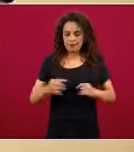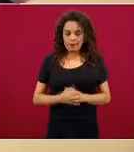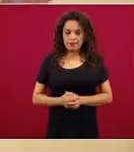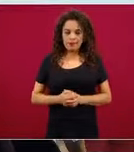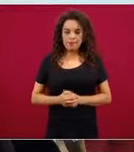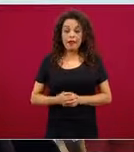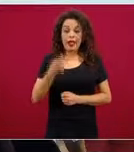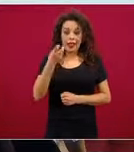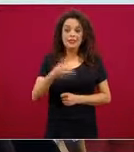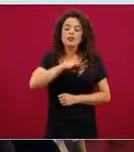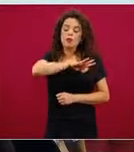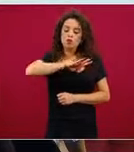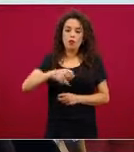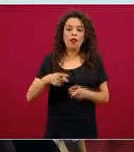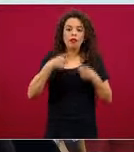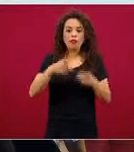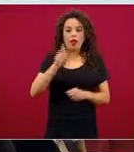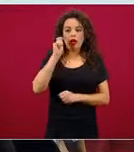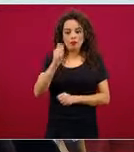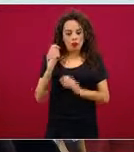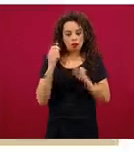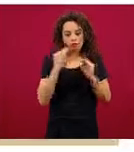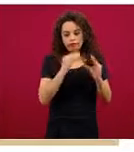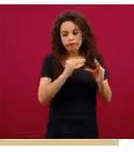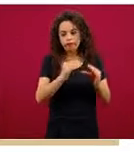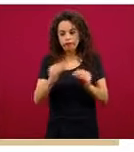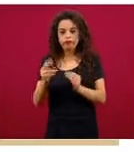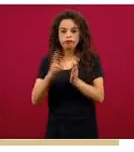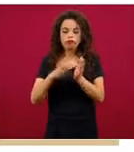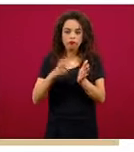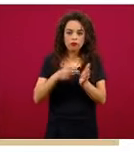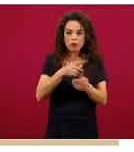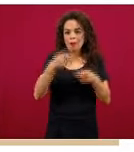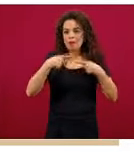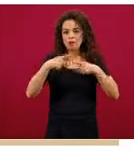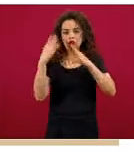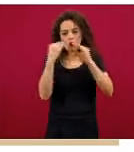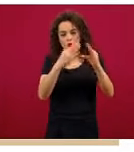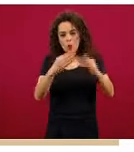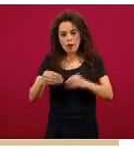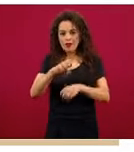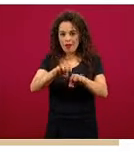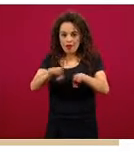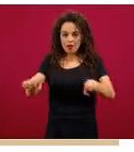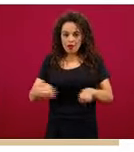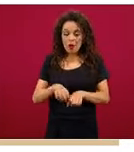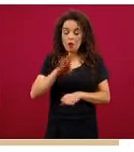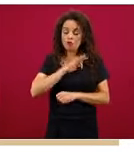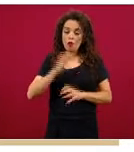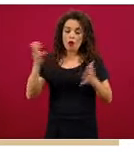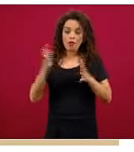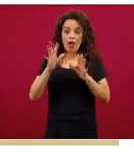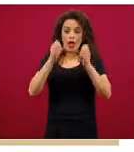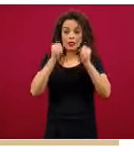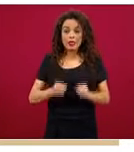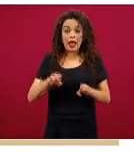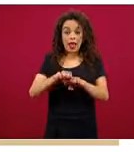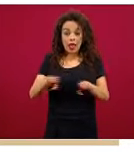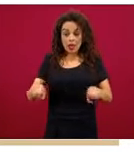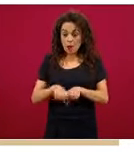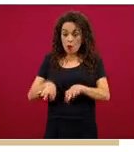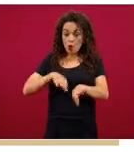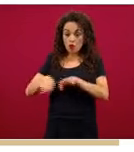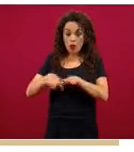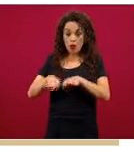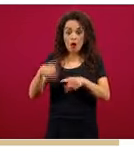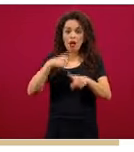forma se pudo dar capacitación y entrenamiento para el despliegue de los equipos y se consolidó un equipo de trabajo multisectorial en donde